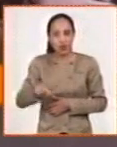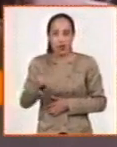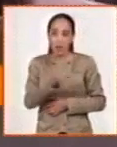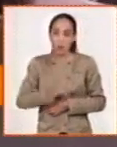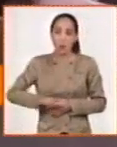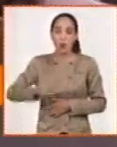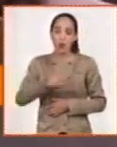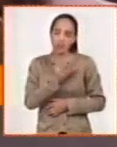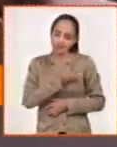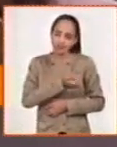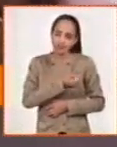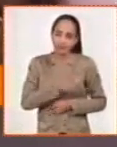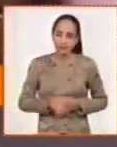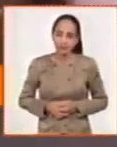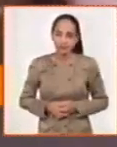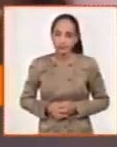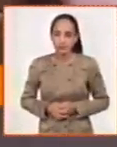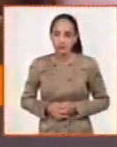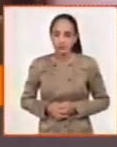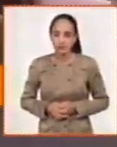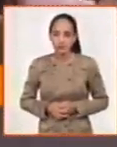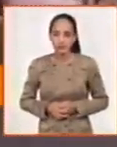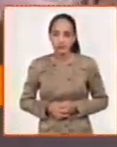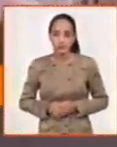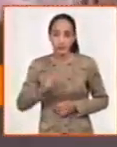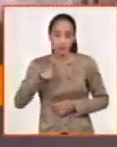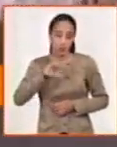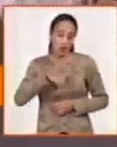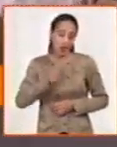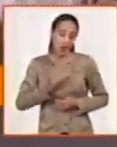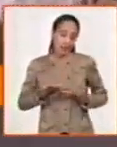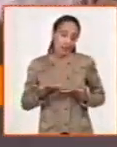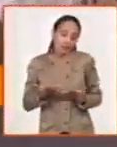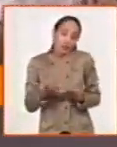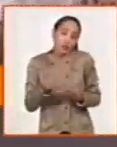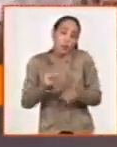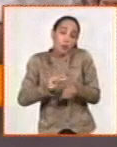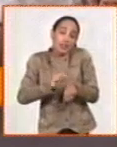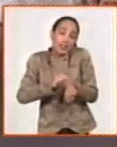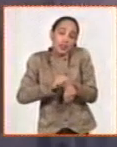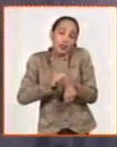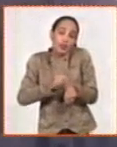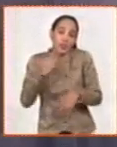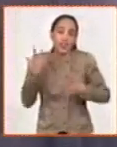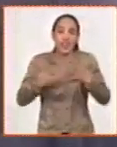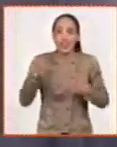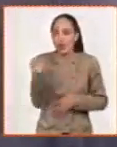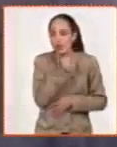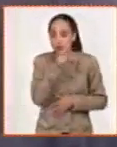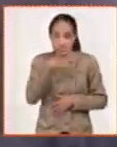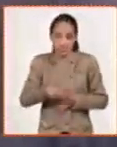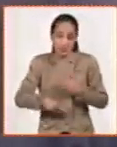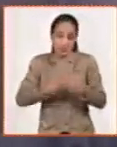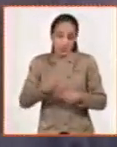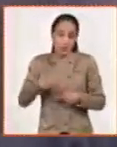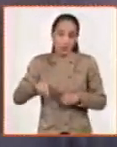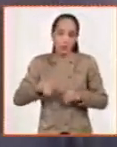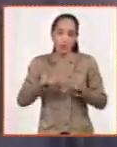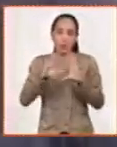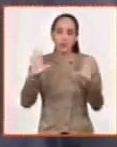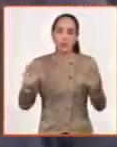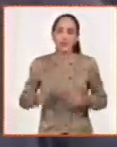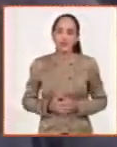lo que uno tiene para ofrecer es dar un momentico de alegría con canciones, y es lo que estamos haciendo esta mañana. Pero también reconozco que uno al